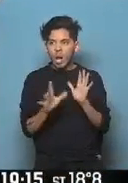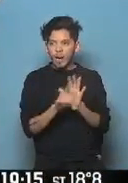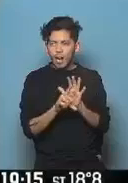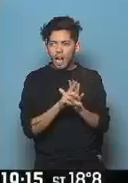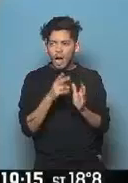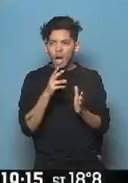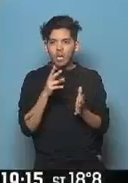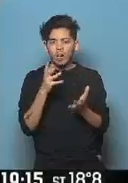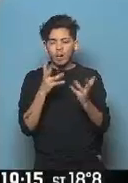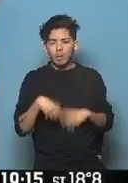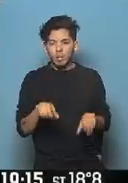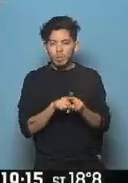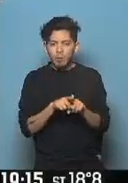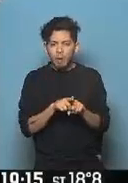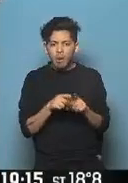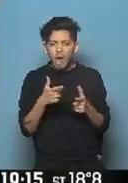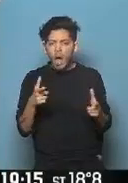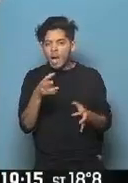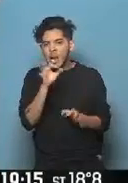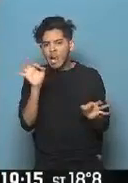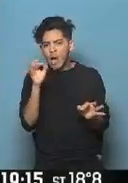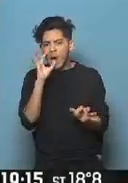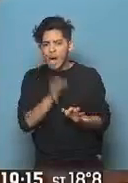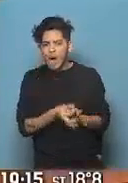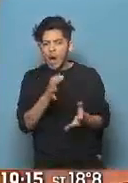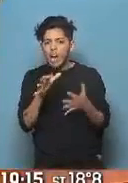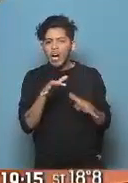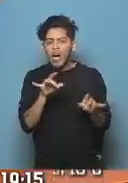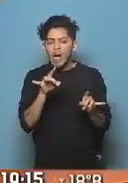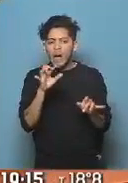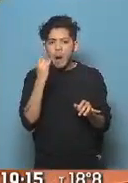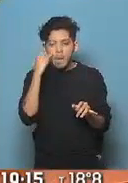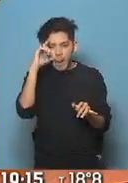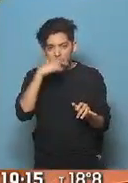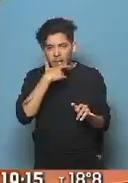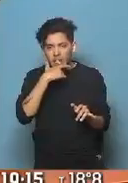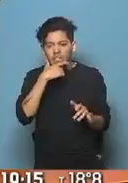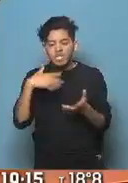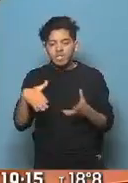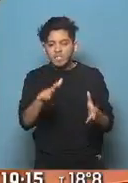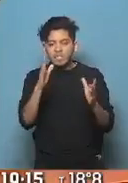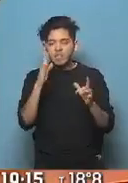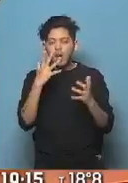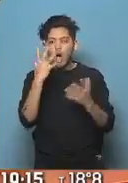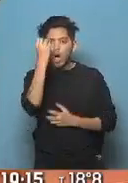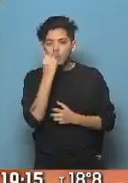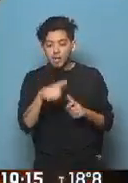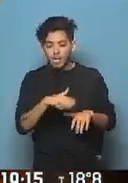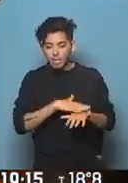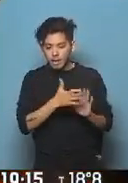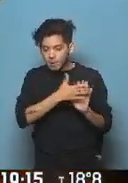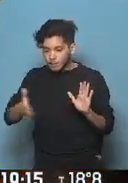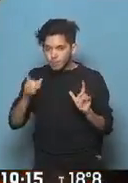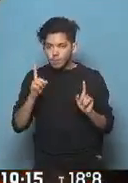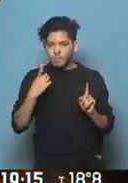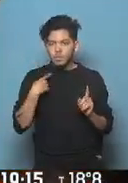haya ningún tipo de reconocimiento de una situación compleja de las pymes. Es que el rumbo económico de estos días y de estos tiempos es un